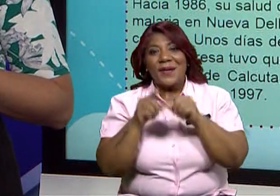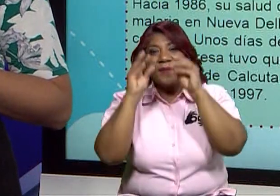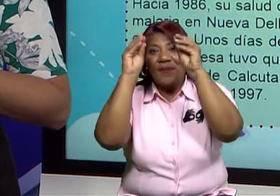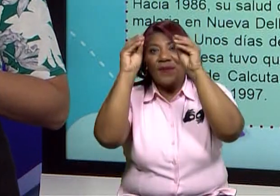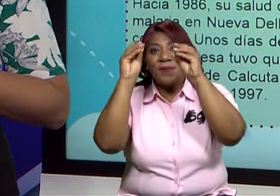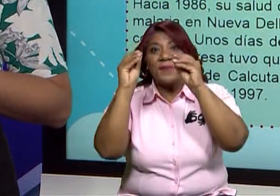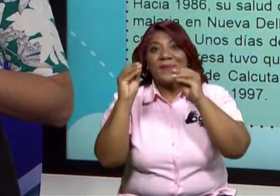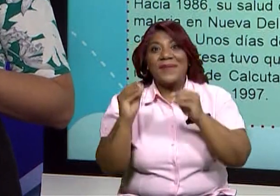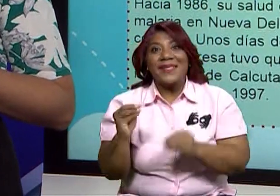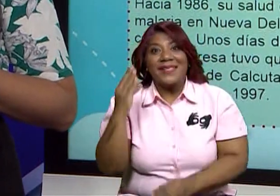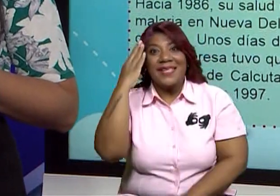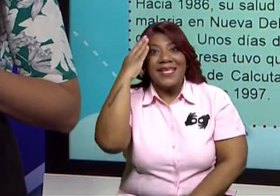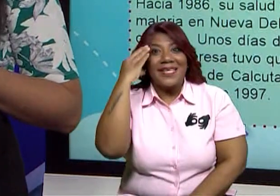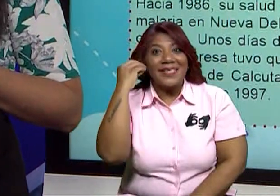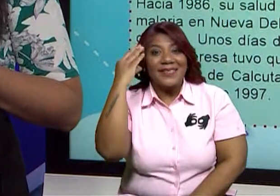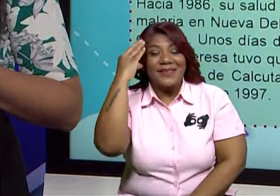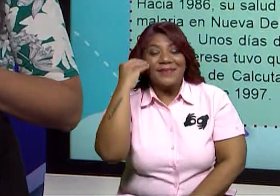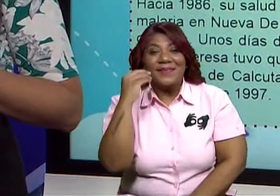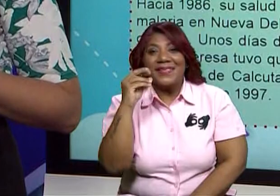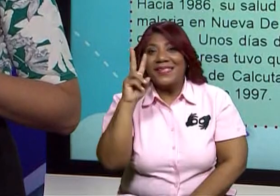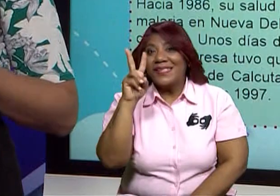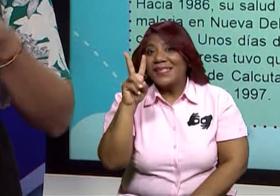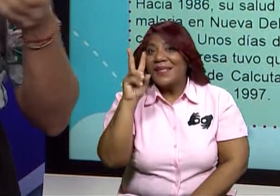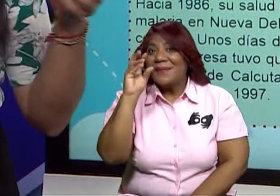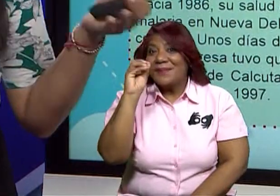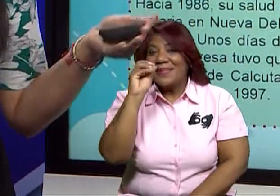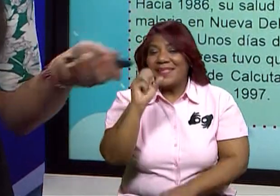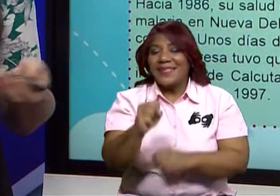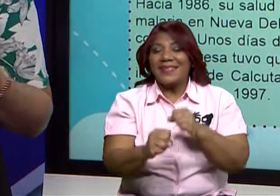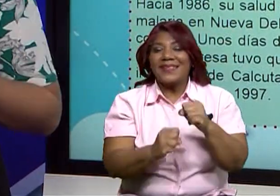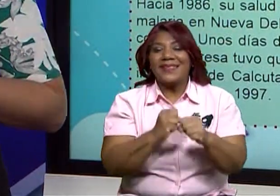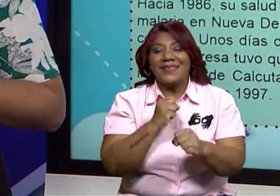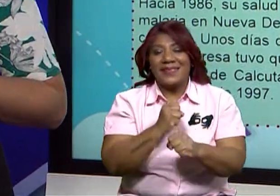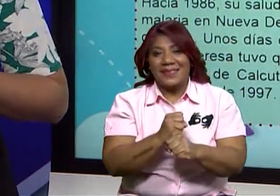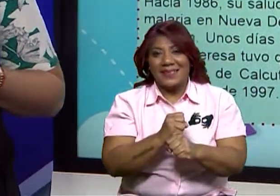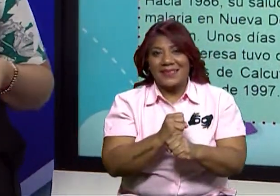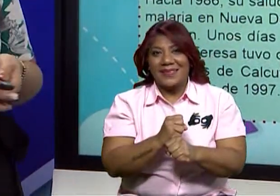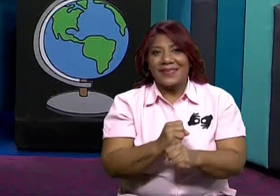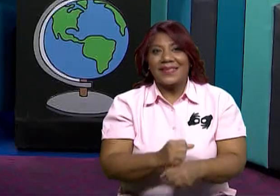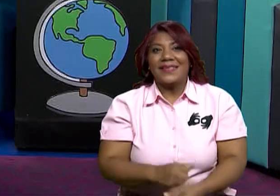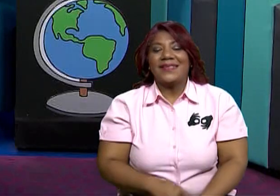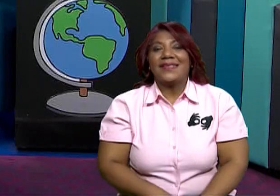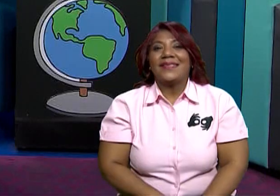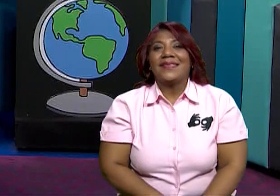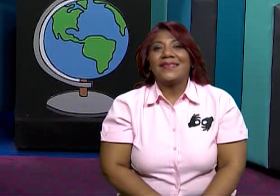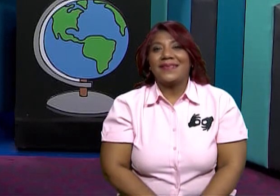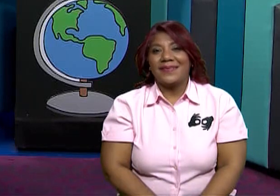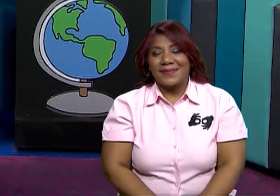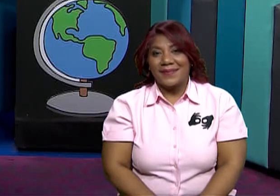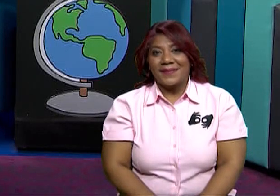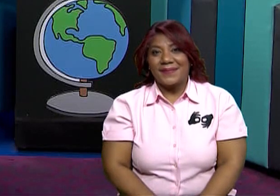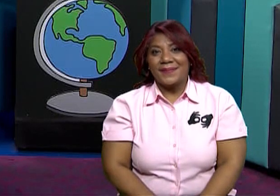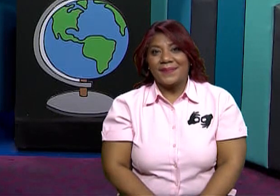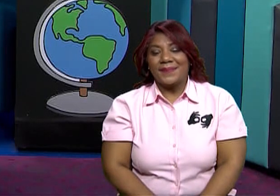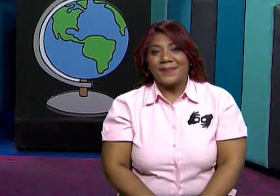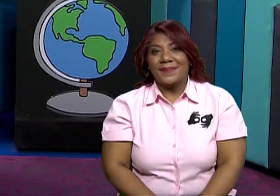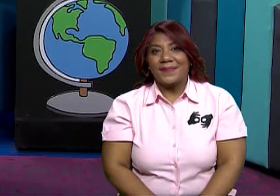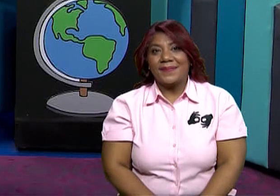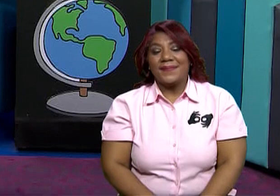20 años. Es decir, que sirvió a la educación de muchos lugares. Bien, vamos a continuar